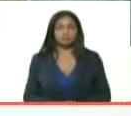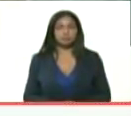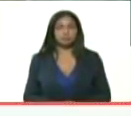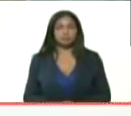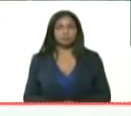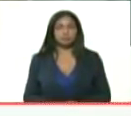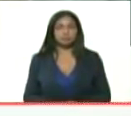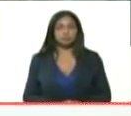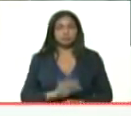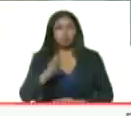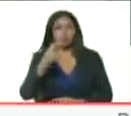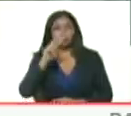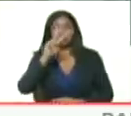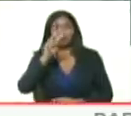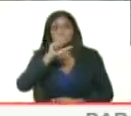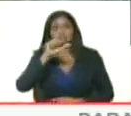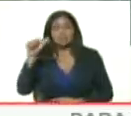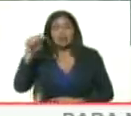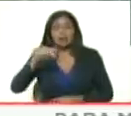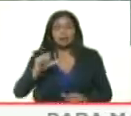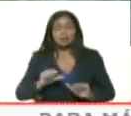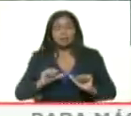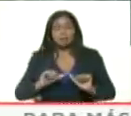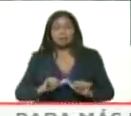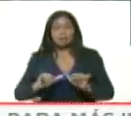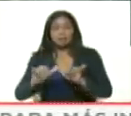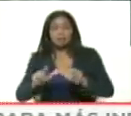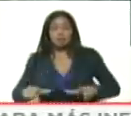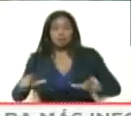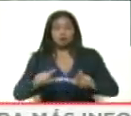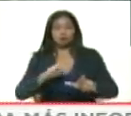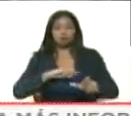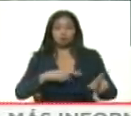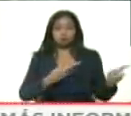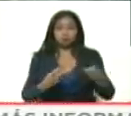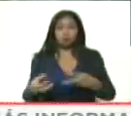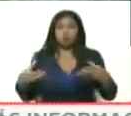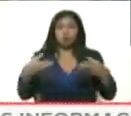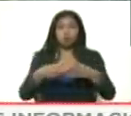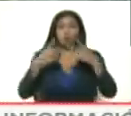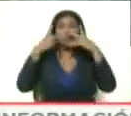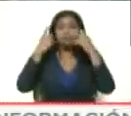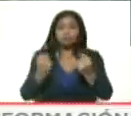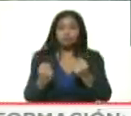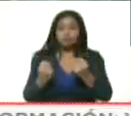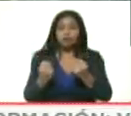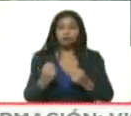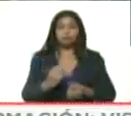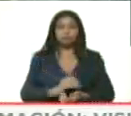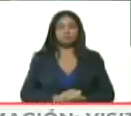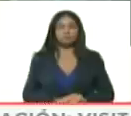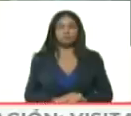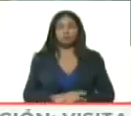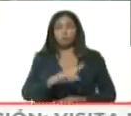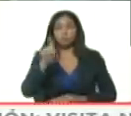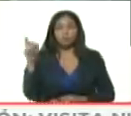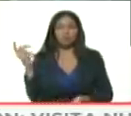menos de 2 semanas, acá mismo, recibimos a este grupo de expertos. Ustedes